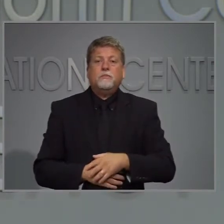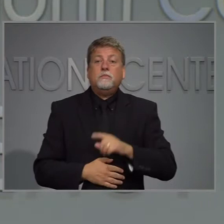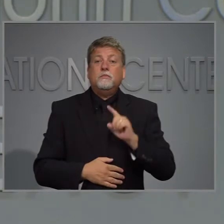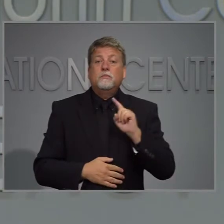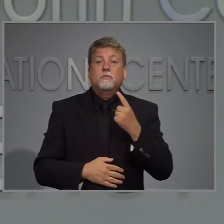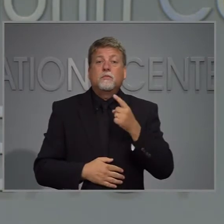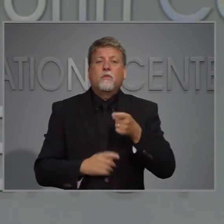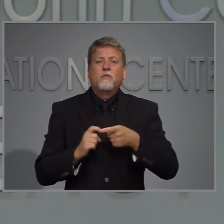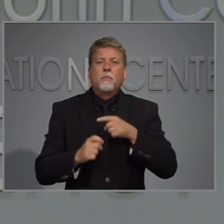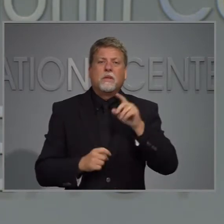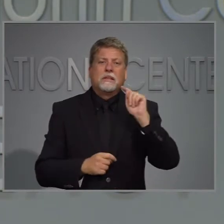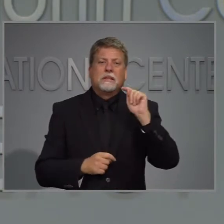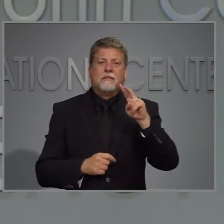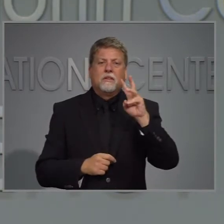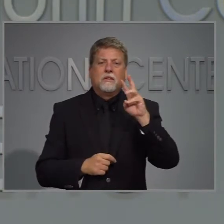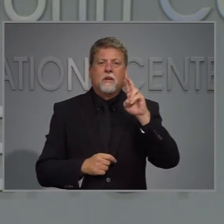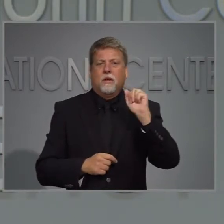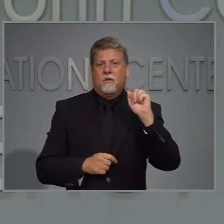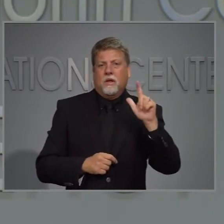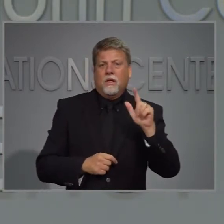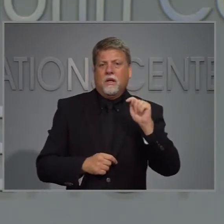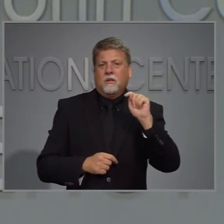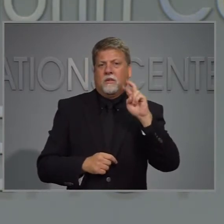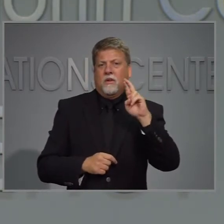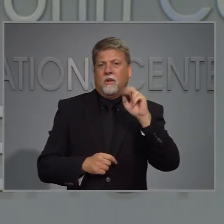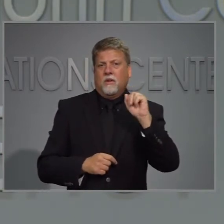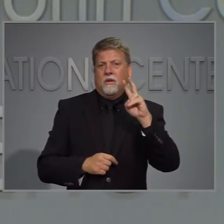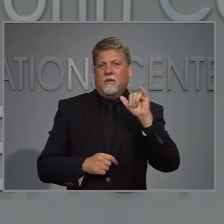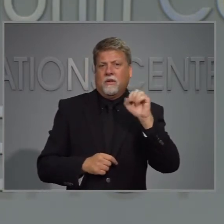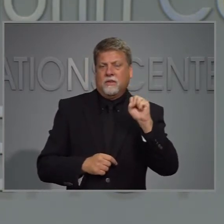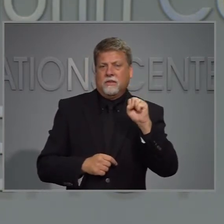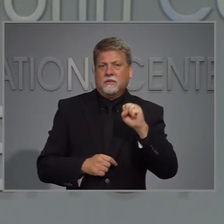Travis Stein de WRAL.